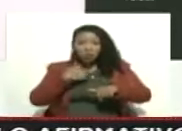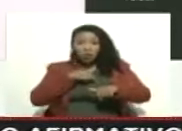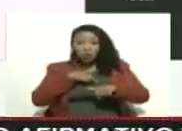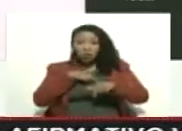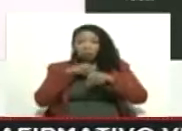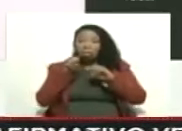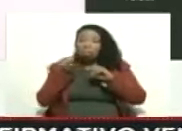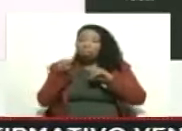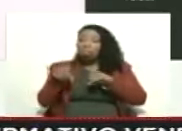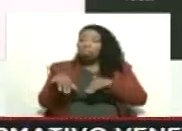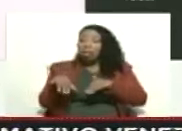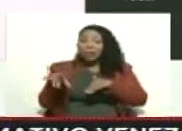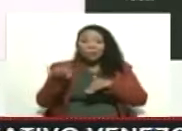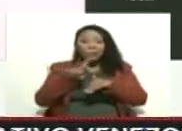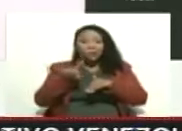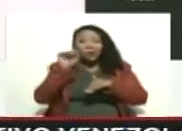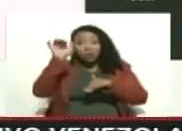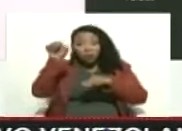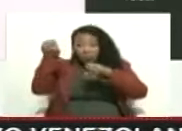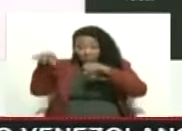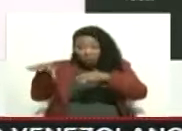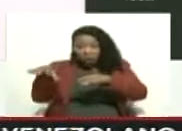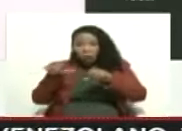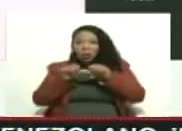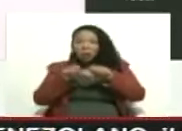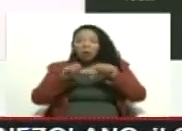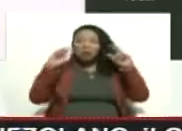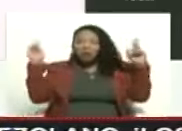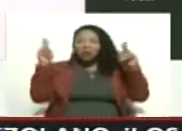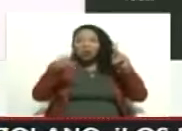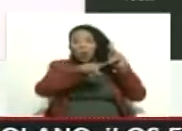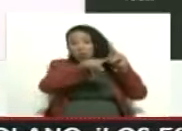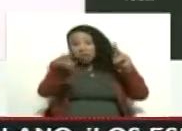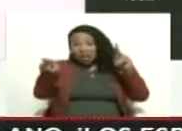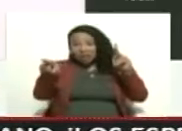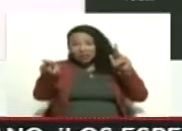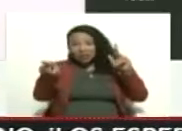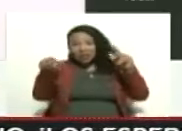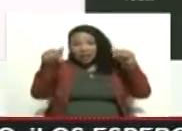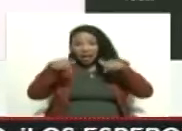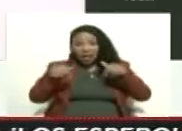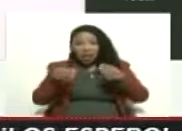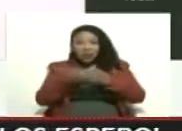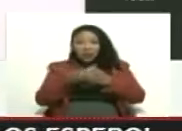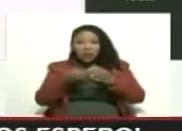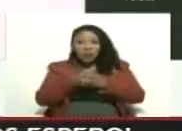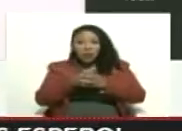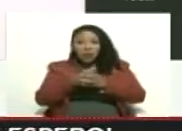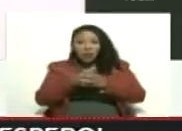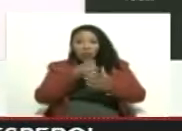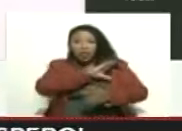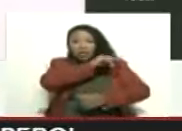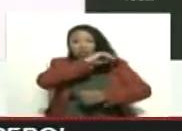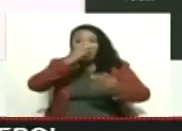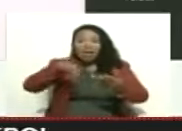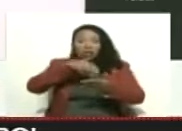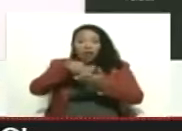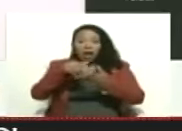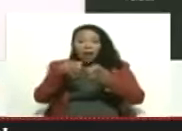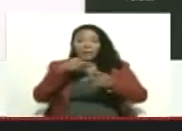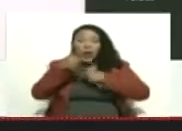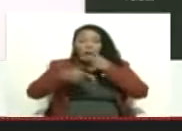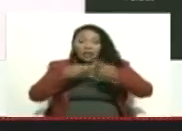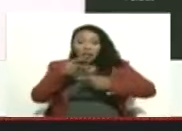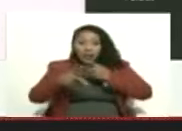rendido no nos vamos a rendir y Seguiremos en victoria reciban ustedes de parte de este equipo de la dirección Nacional del partido y